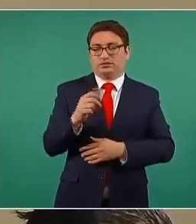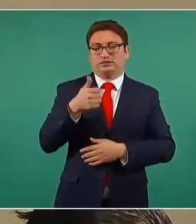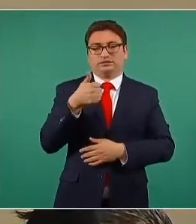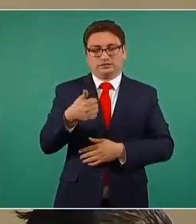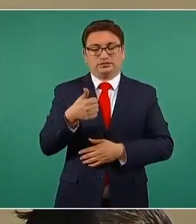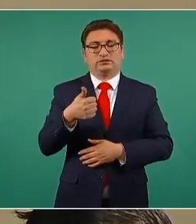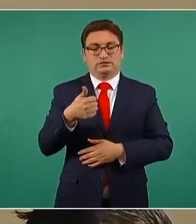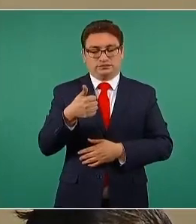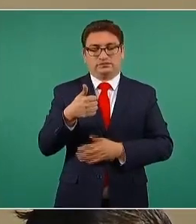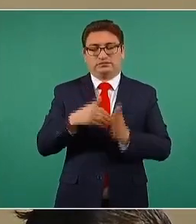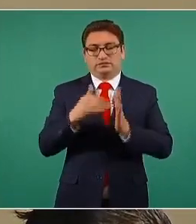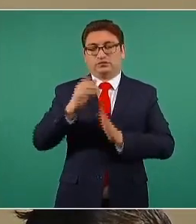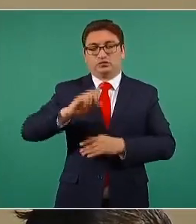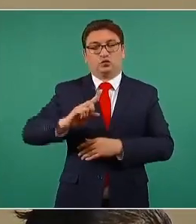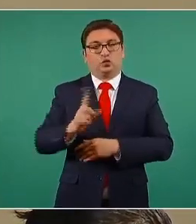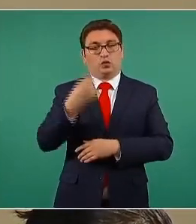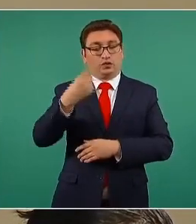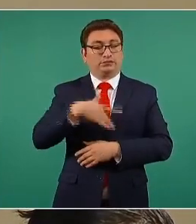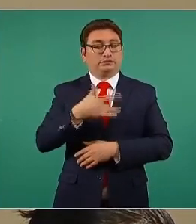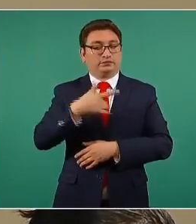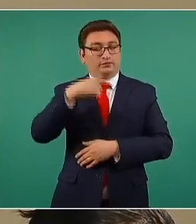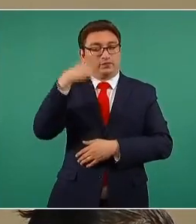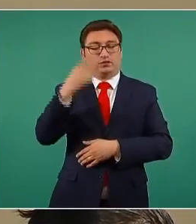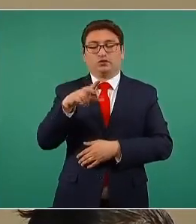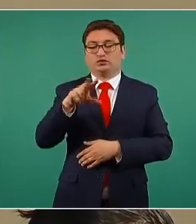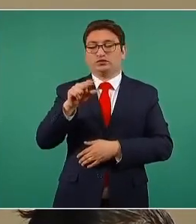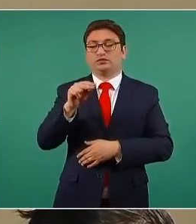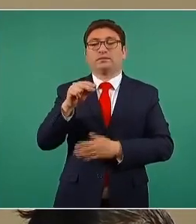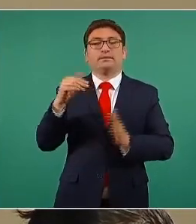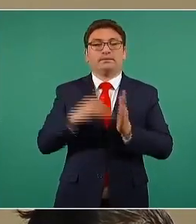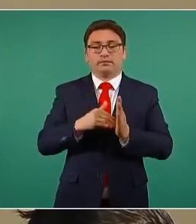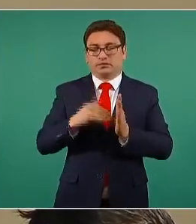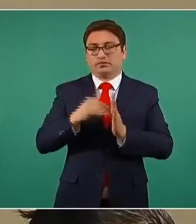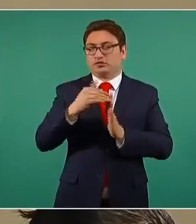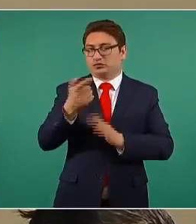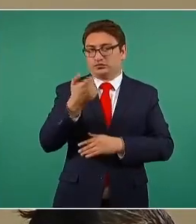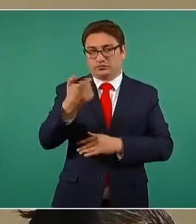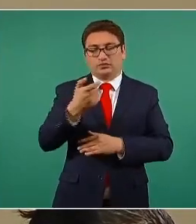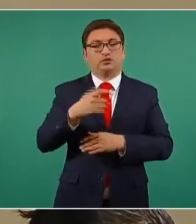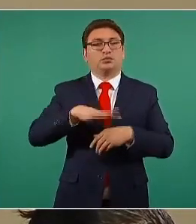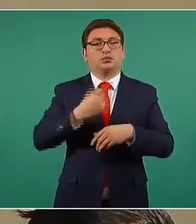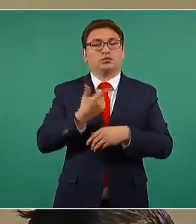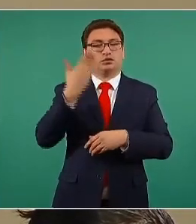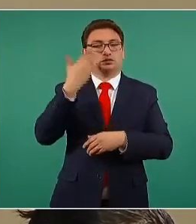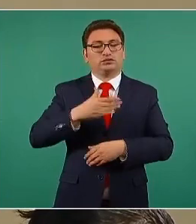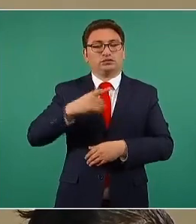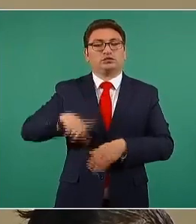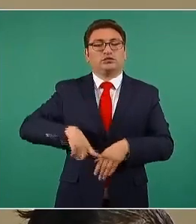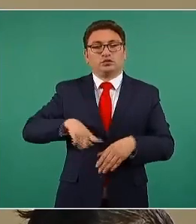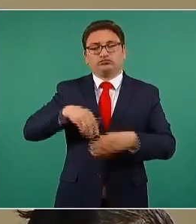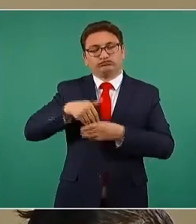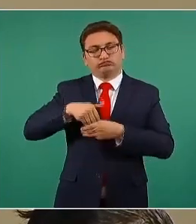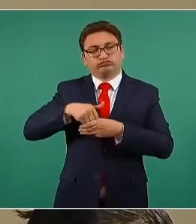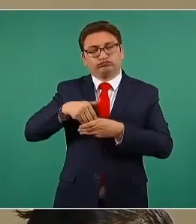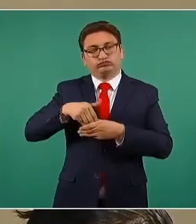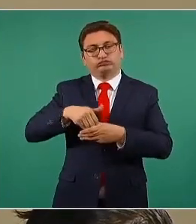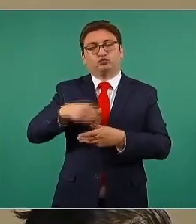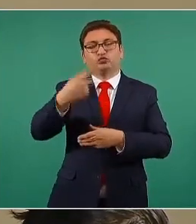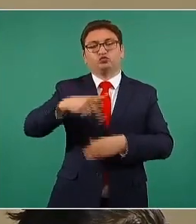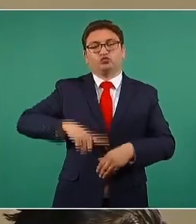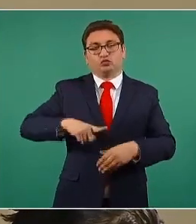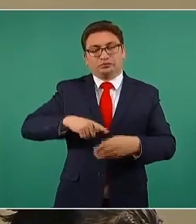de dólares. Bueno, pues se dice fácil, son más de 80,000 millones de pesos, resultan de los ahorros y de la disciplina financiera de su